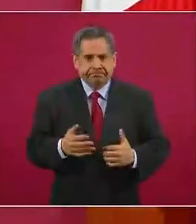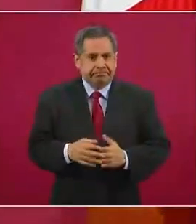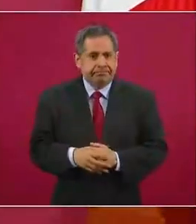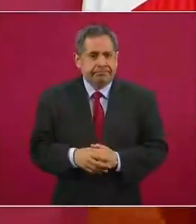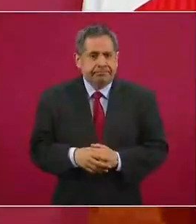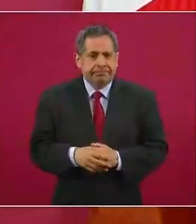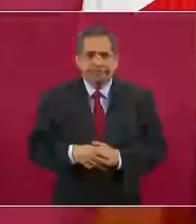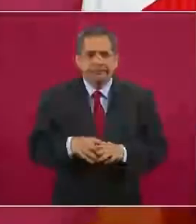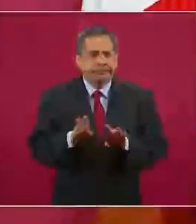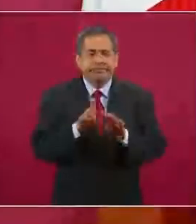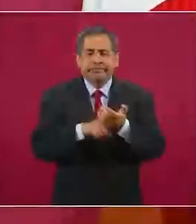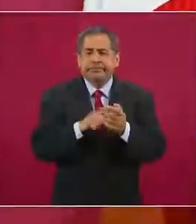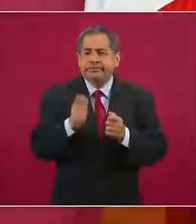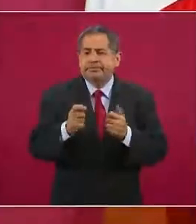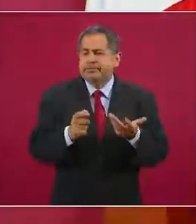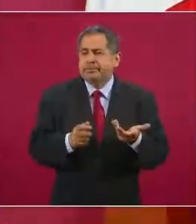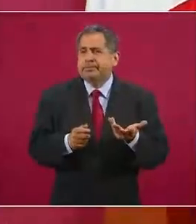Era como